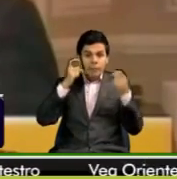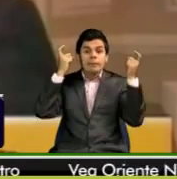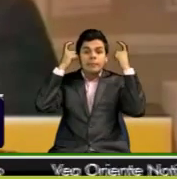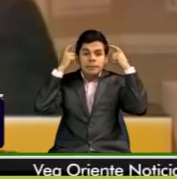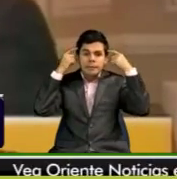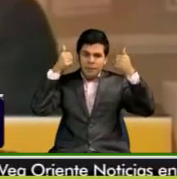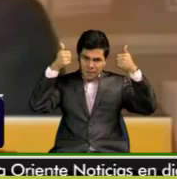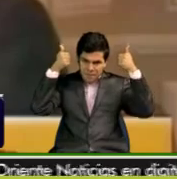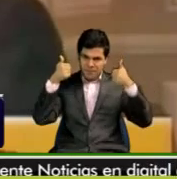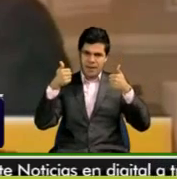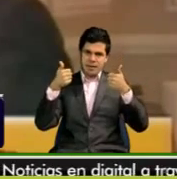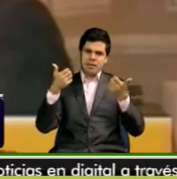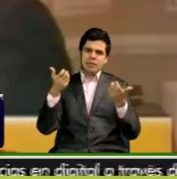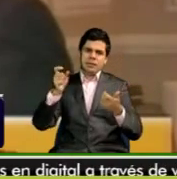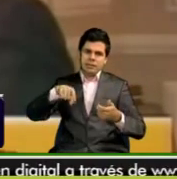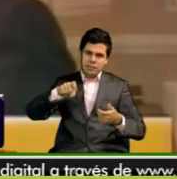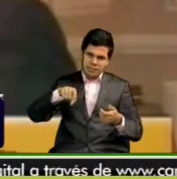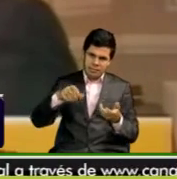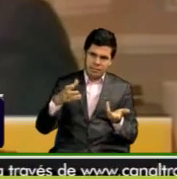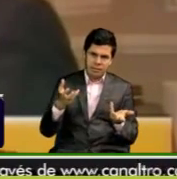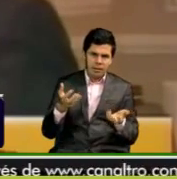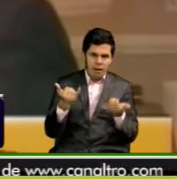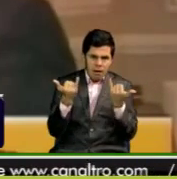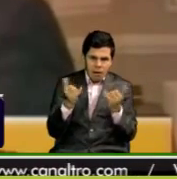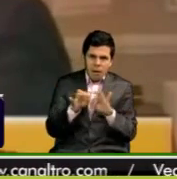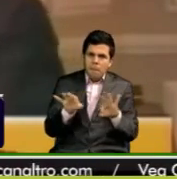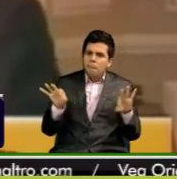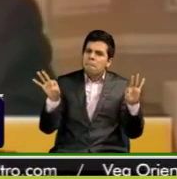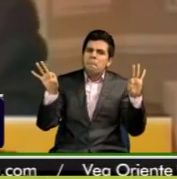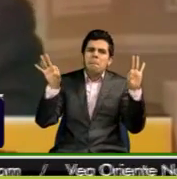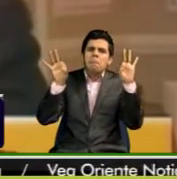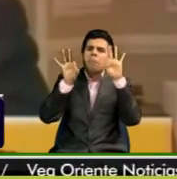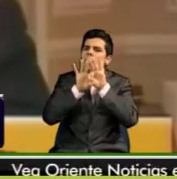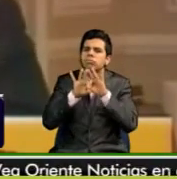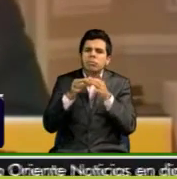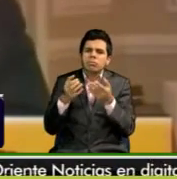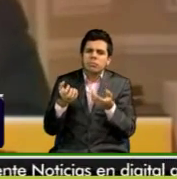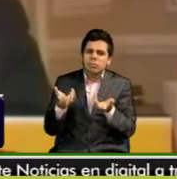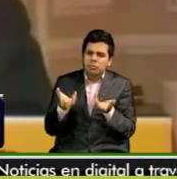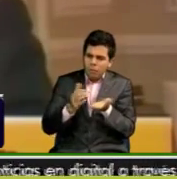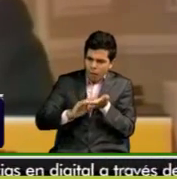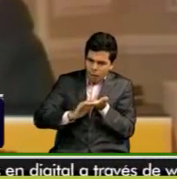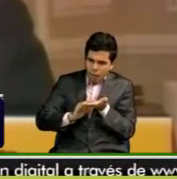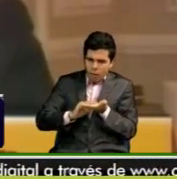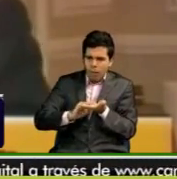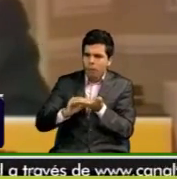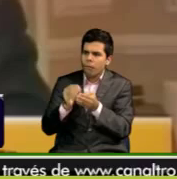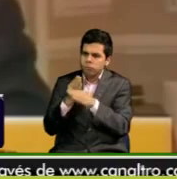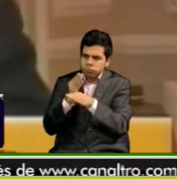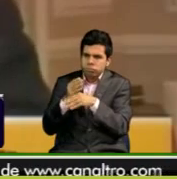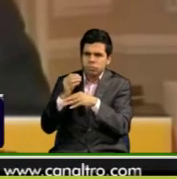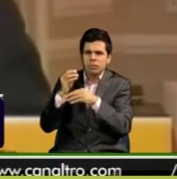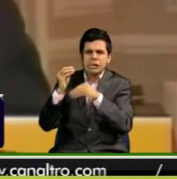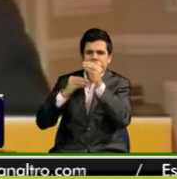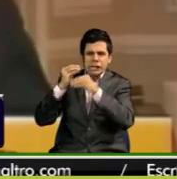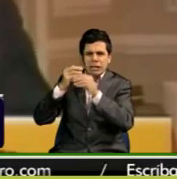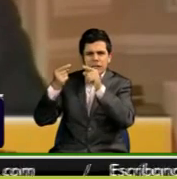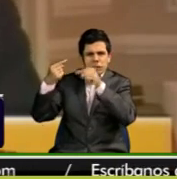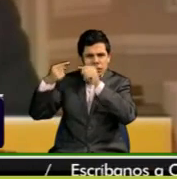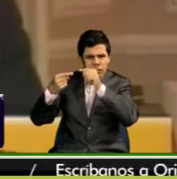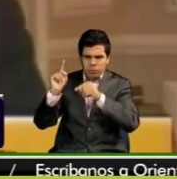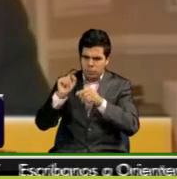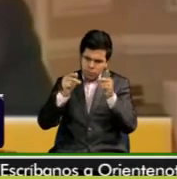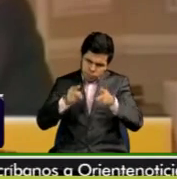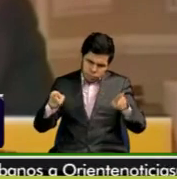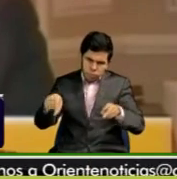eficacia para solucionar esta situación, sobre todo para defender las vidas y la dignidad